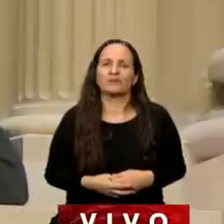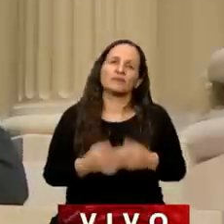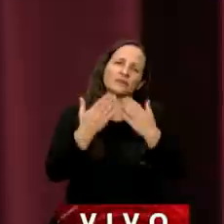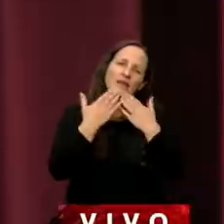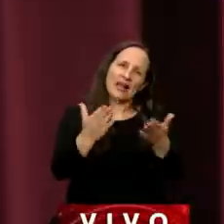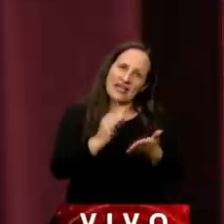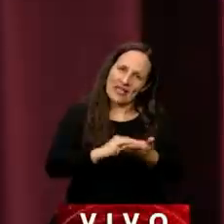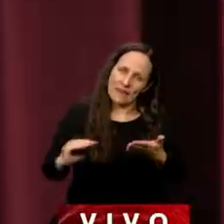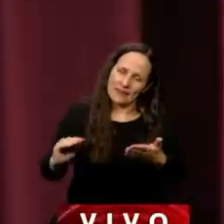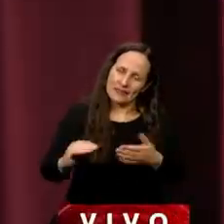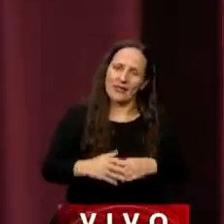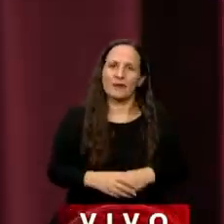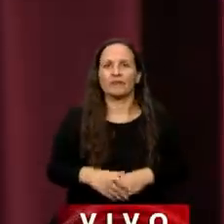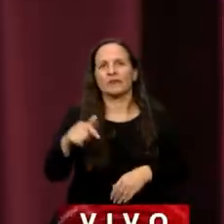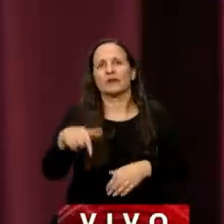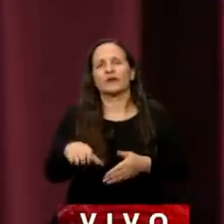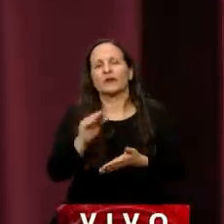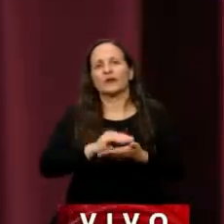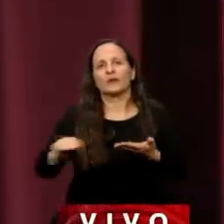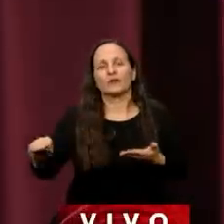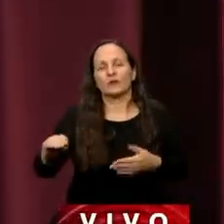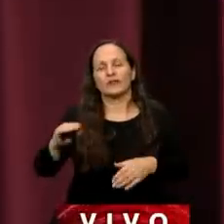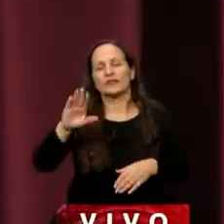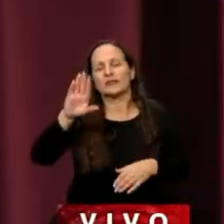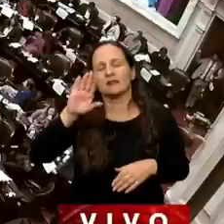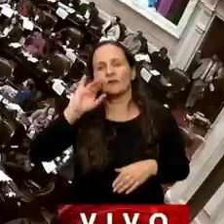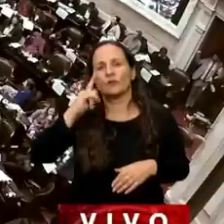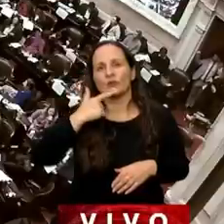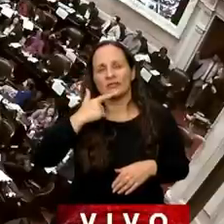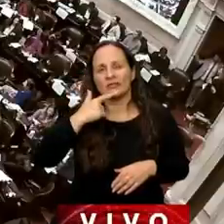Gracias, diputada. En uso de la palabra, el diputado Luis Di Giacomo.